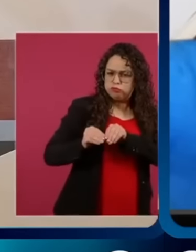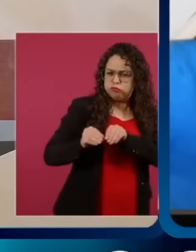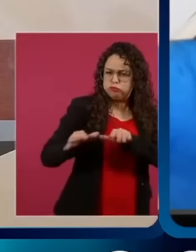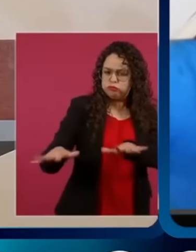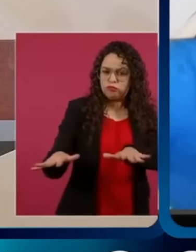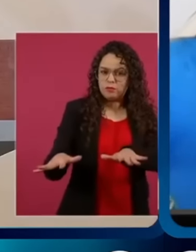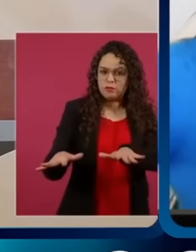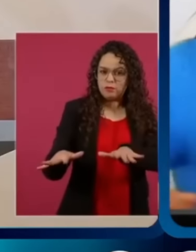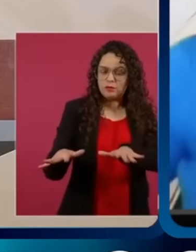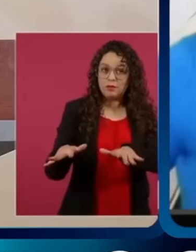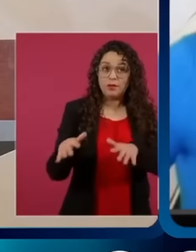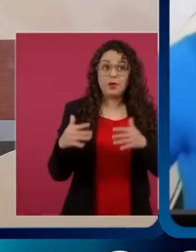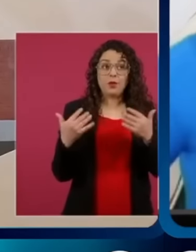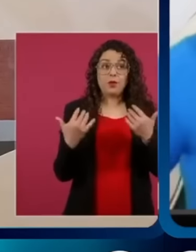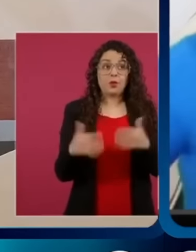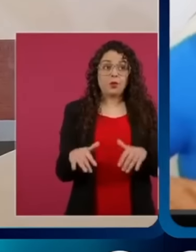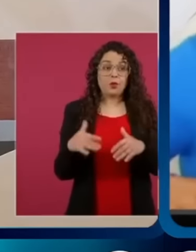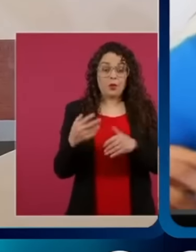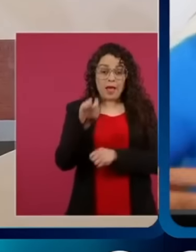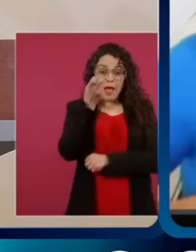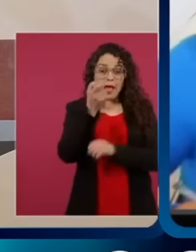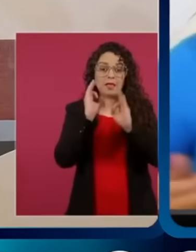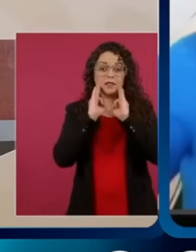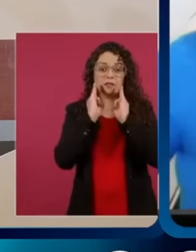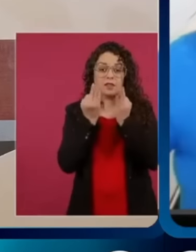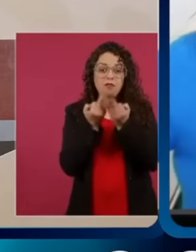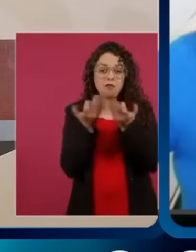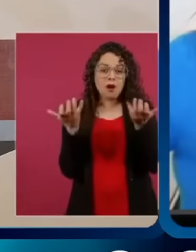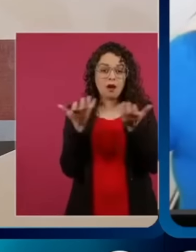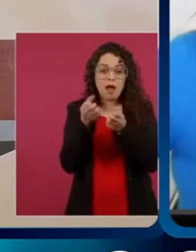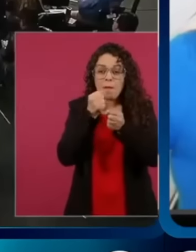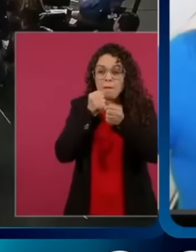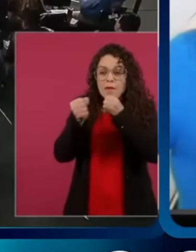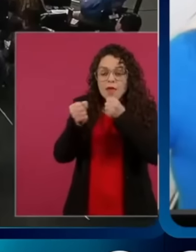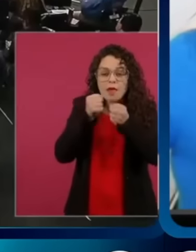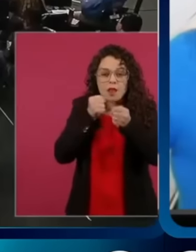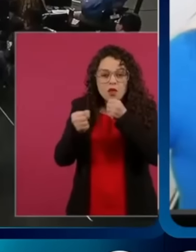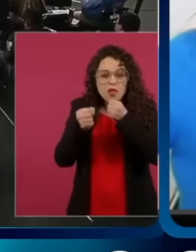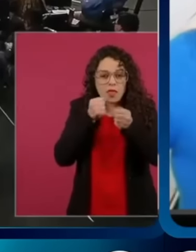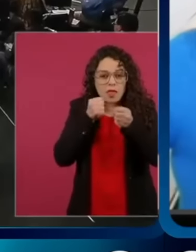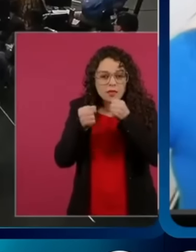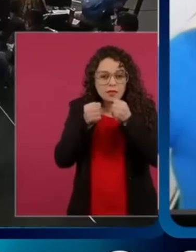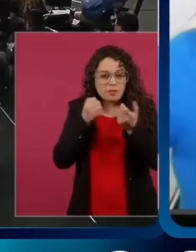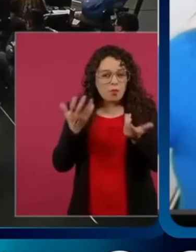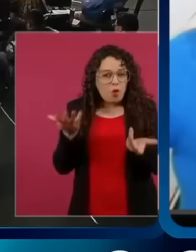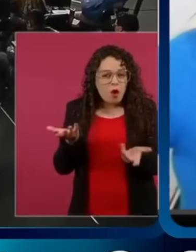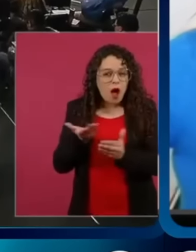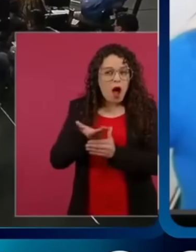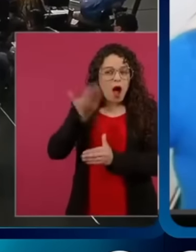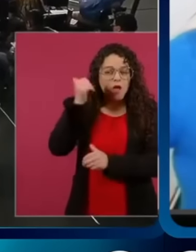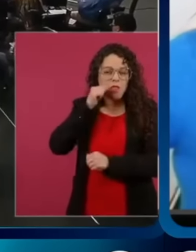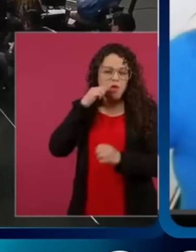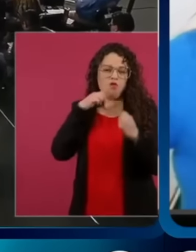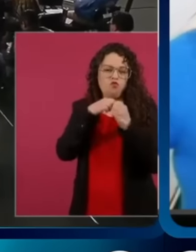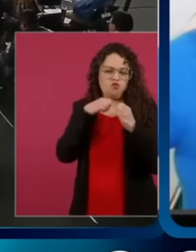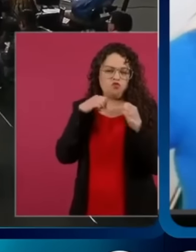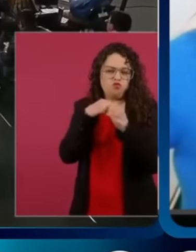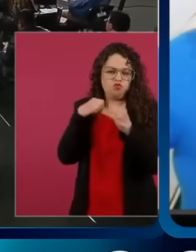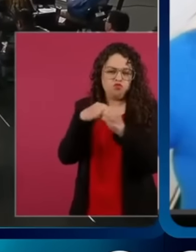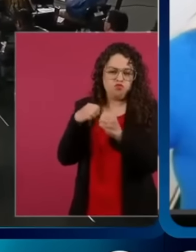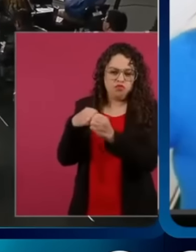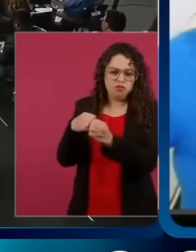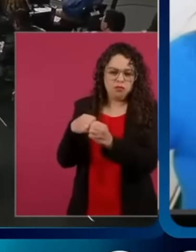O sea, ese periodismo, pero en México, o sea, no hay, engañaba antes. En México